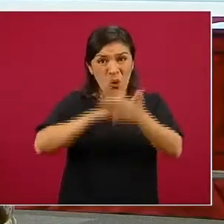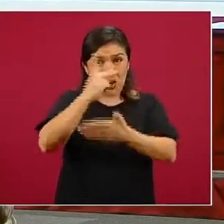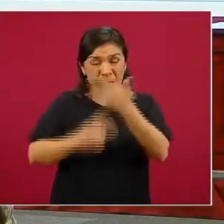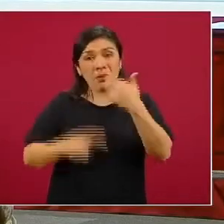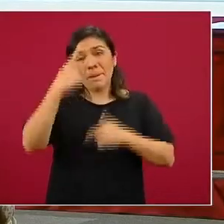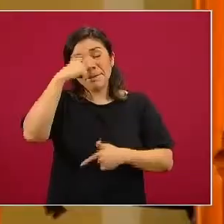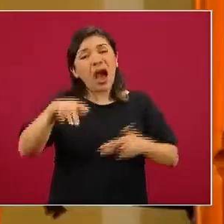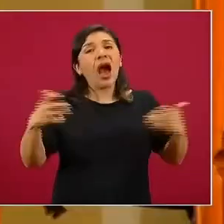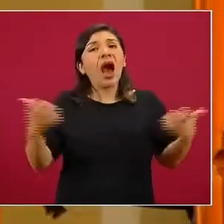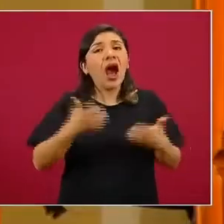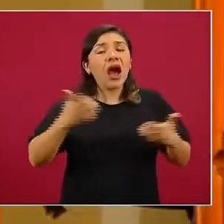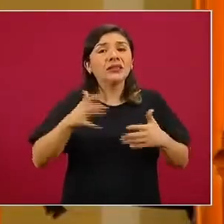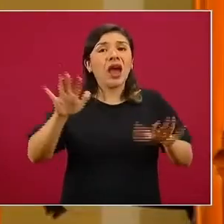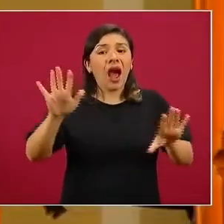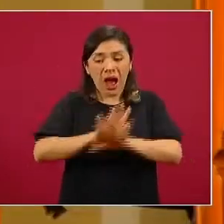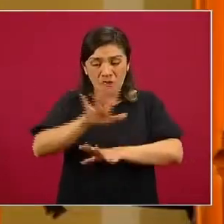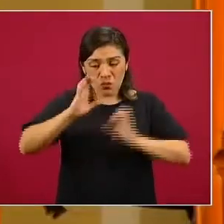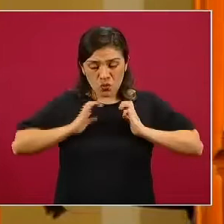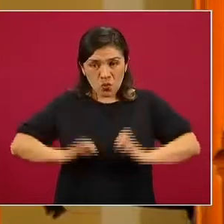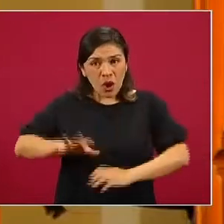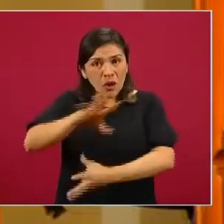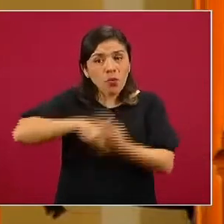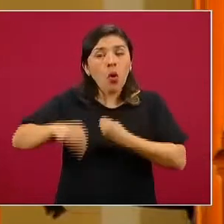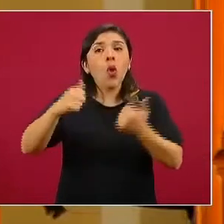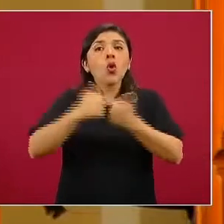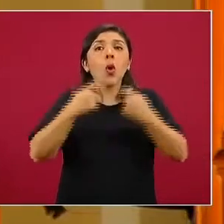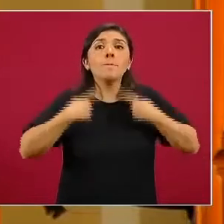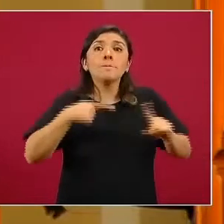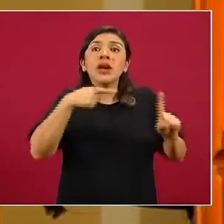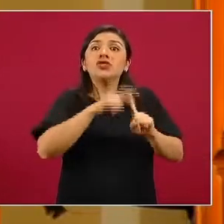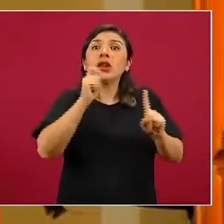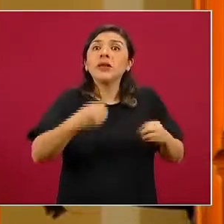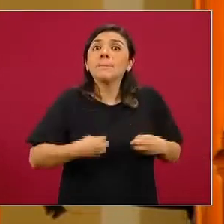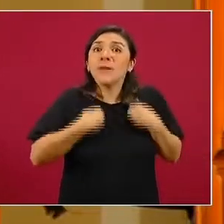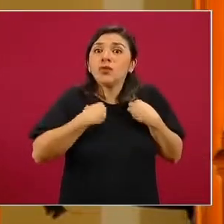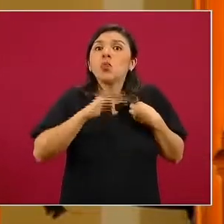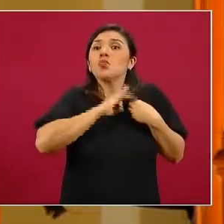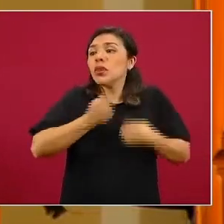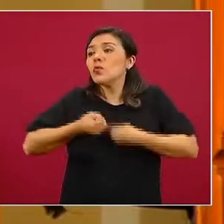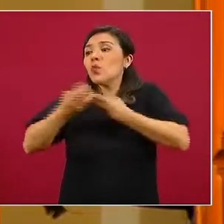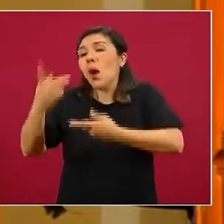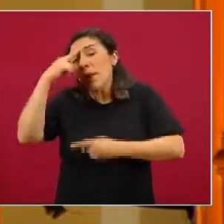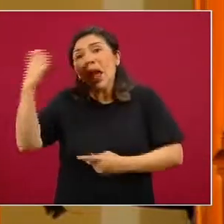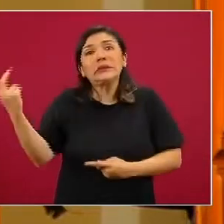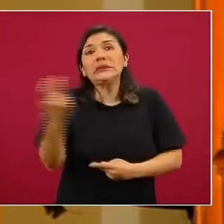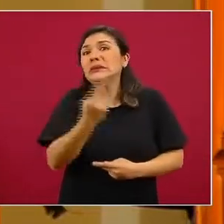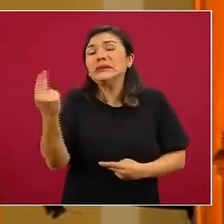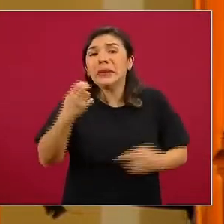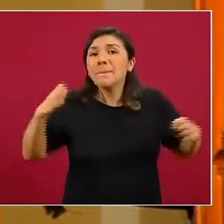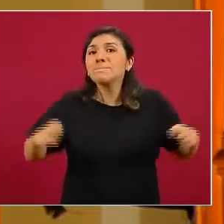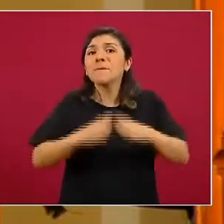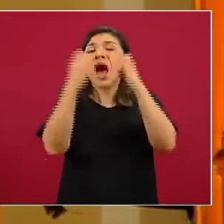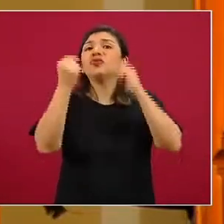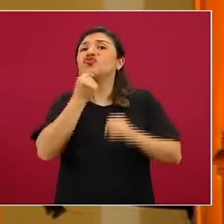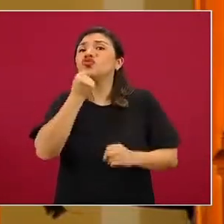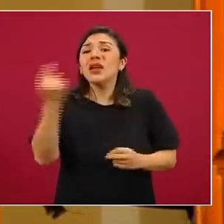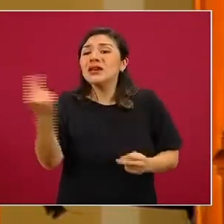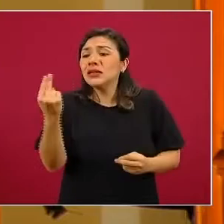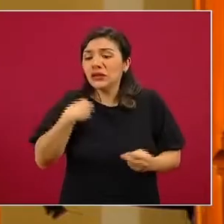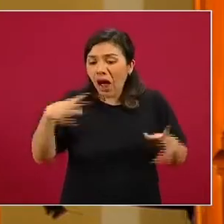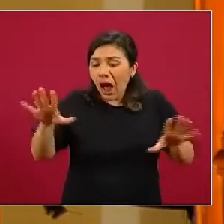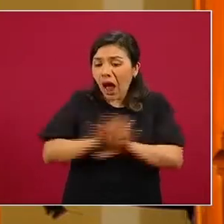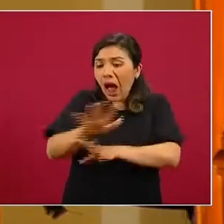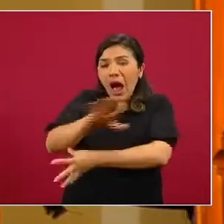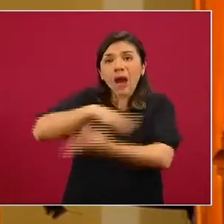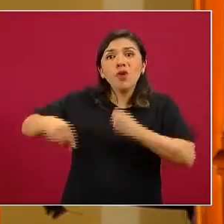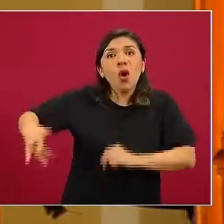a hacer trasplantes de hígado con donante vivo para salvar la vida a casos urgentes de niños que ocupan un trasplante.